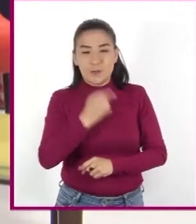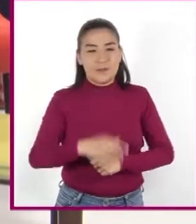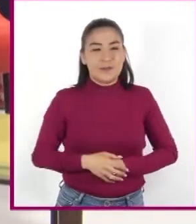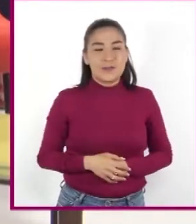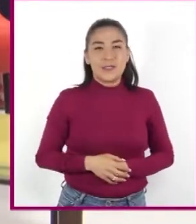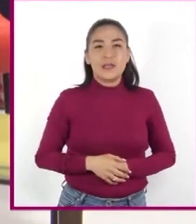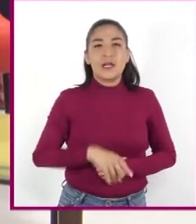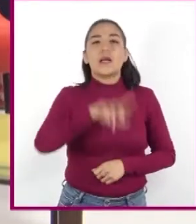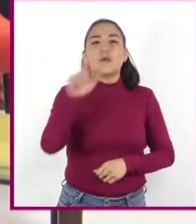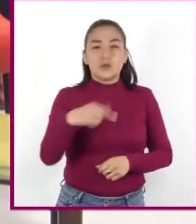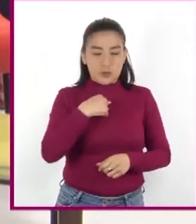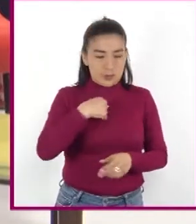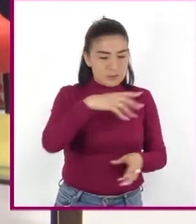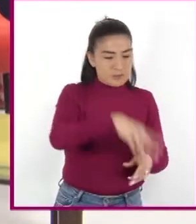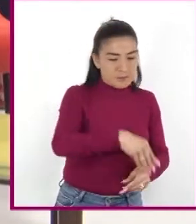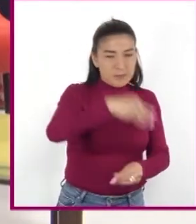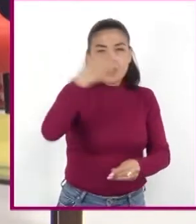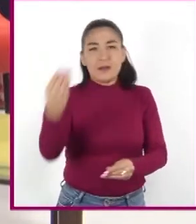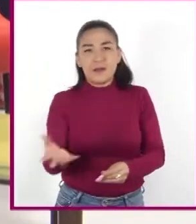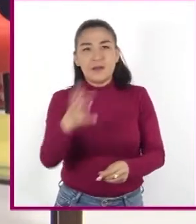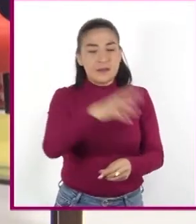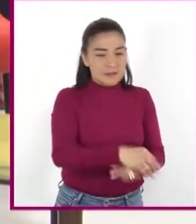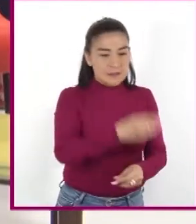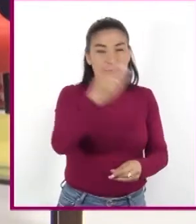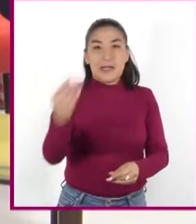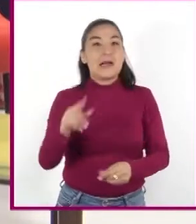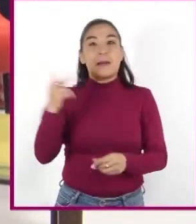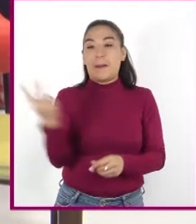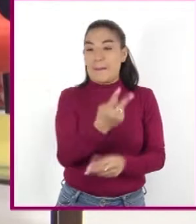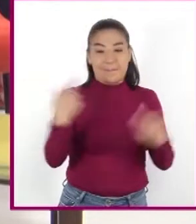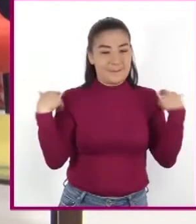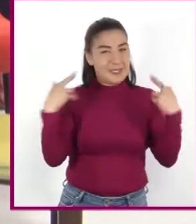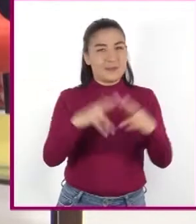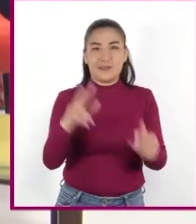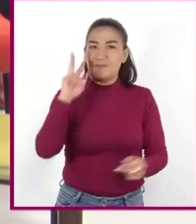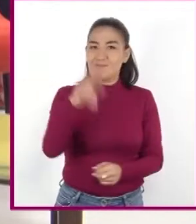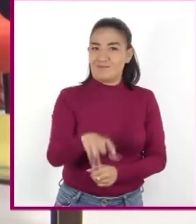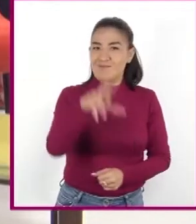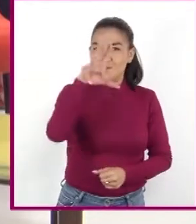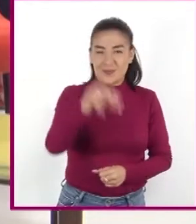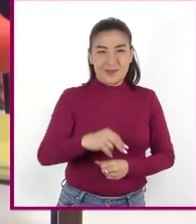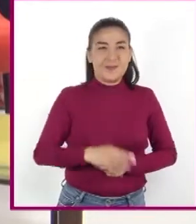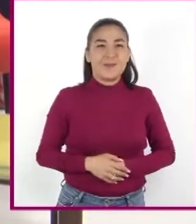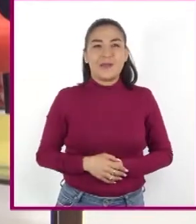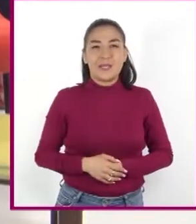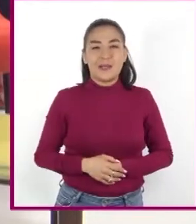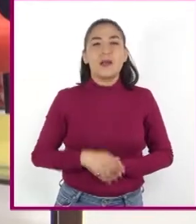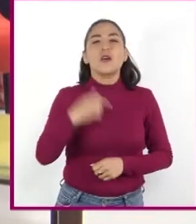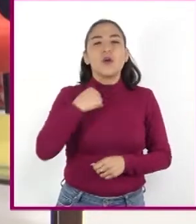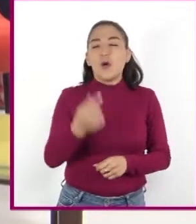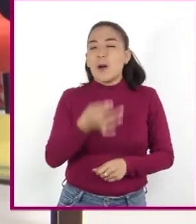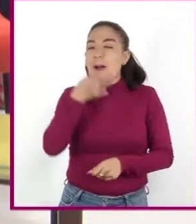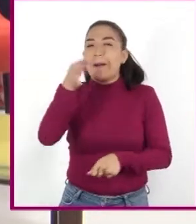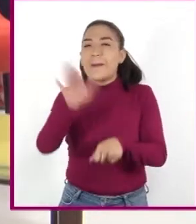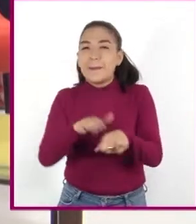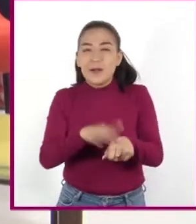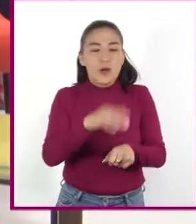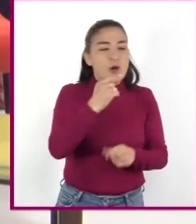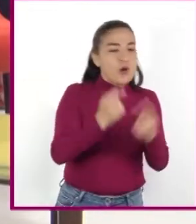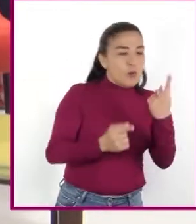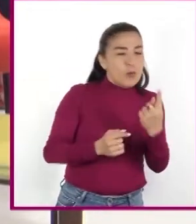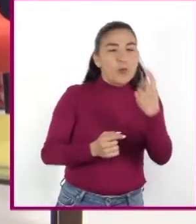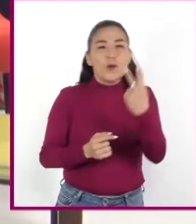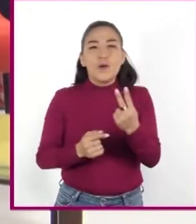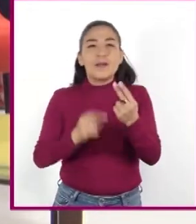iré sacando los objetos del baúl sin que las maestras puedan observarlos y daré una o dos pistas para que adivinen de